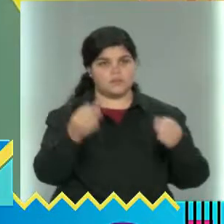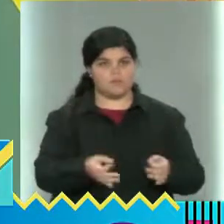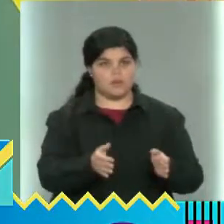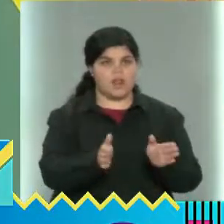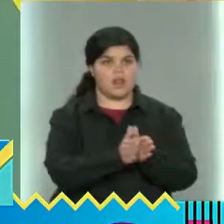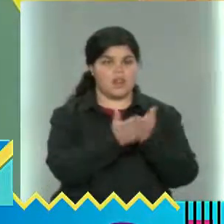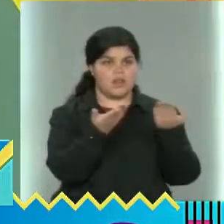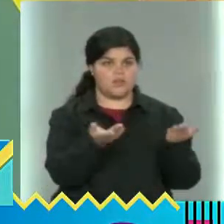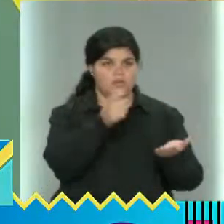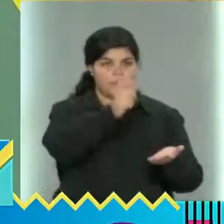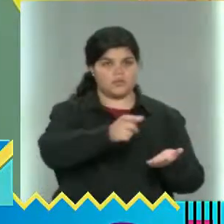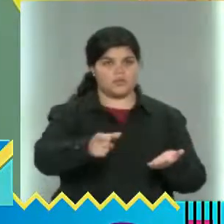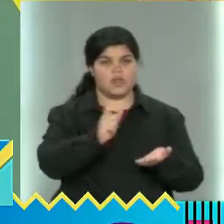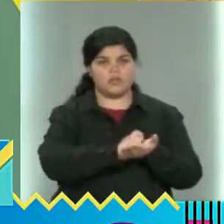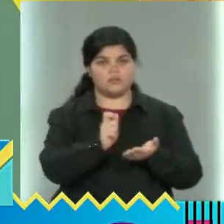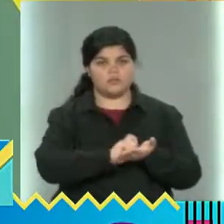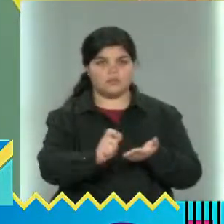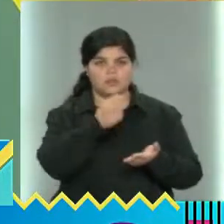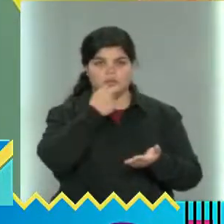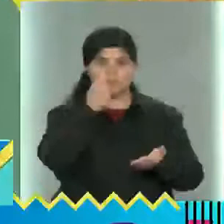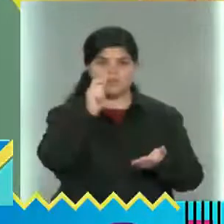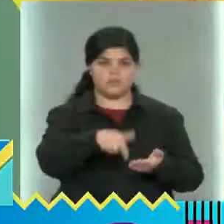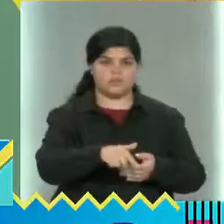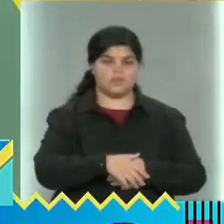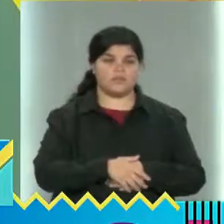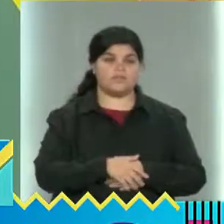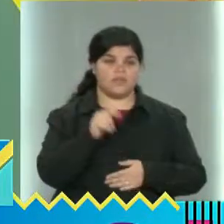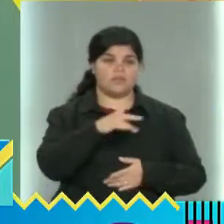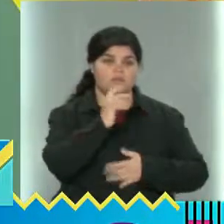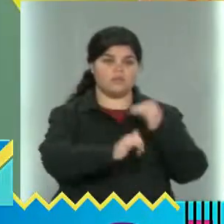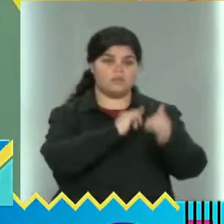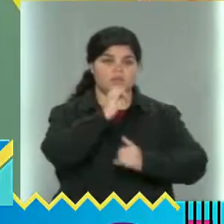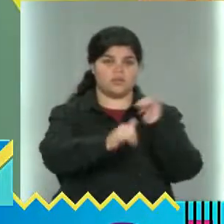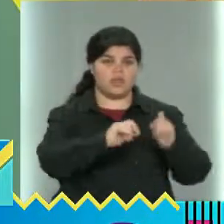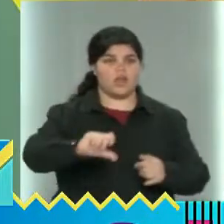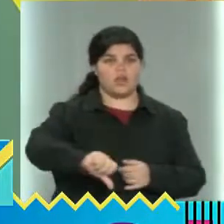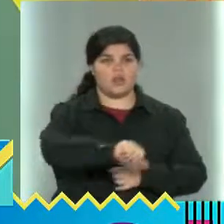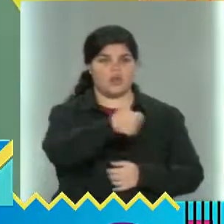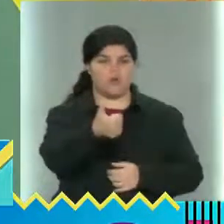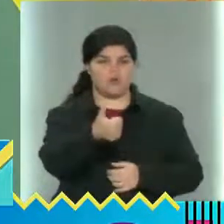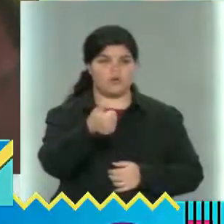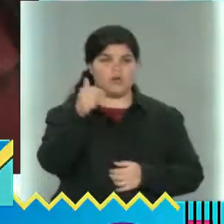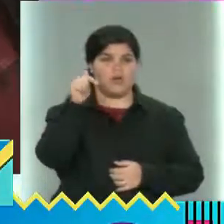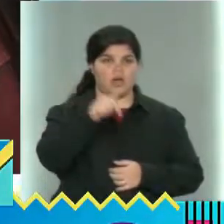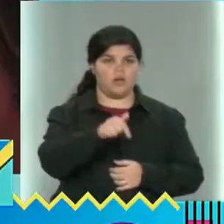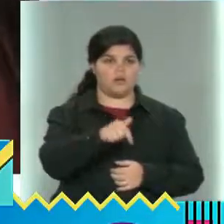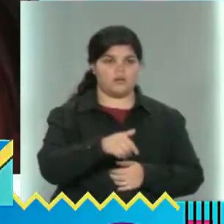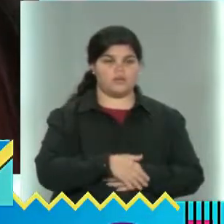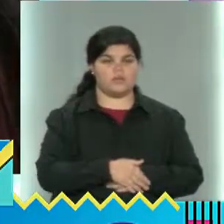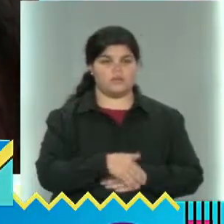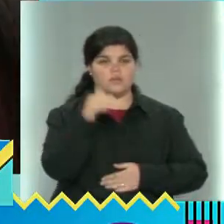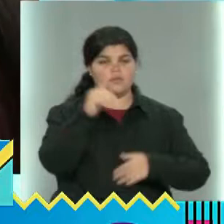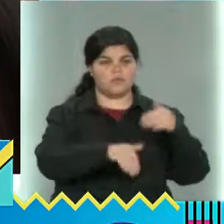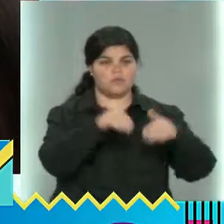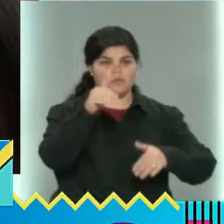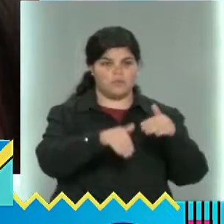autoras mendocinas hablen del logro justamente que se ha dado hoy, del voto, de la media sanción que